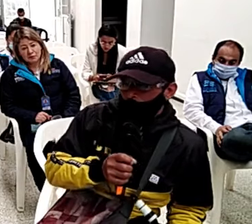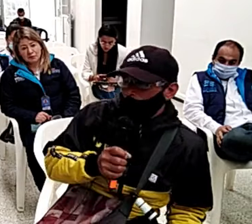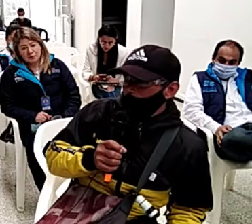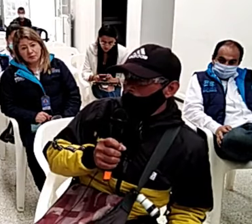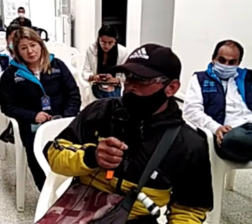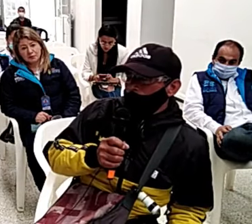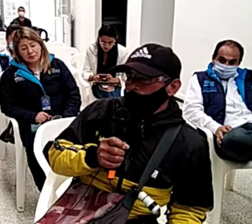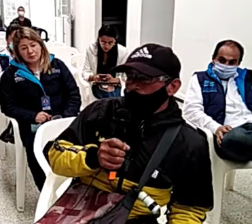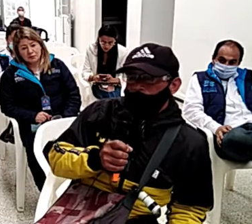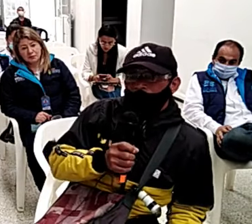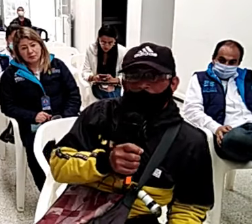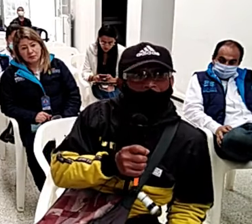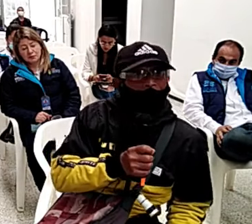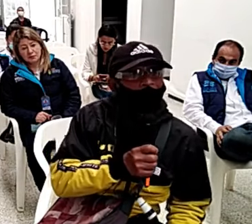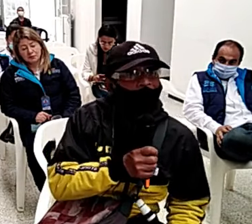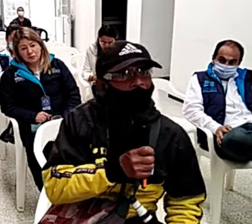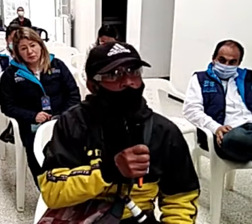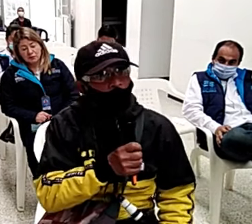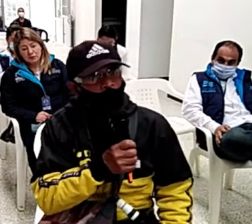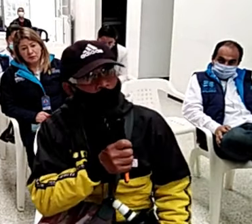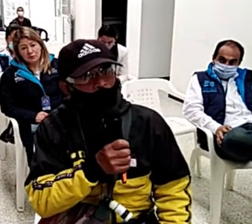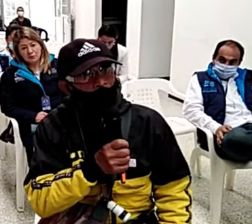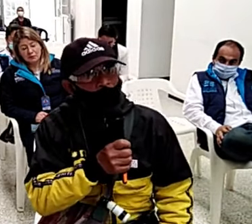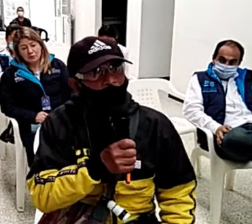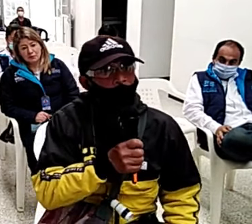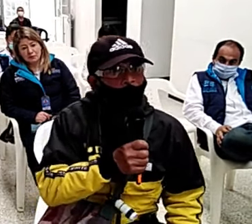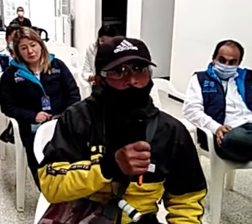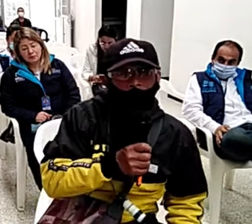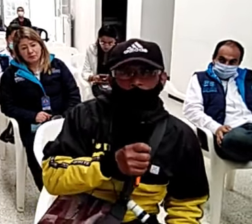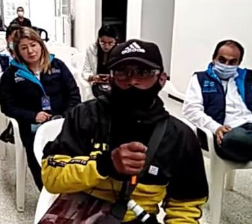problema, pero muchas veces hay que dar soluciones también,